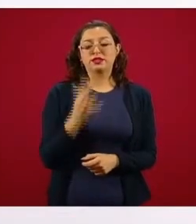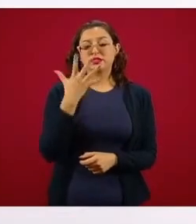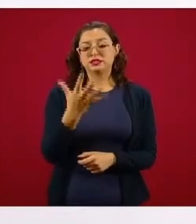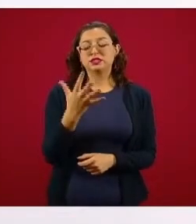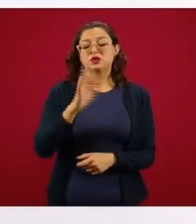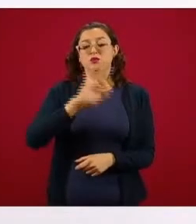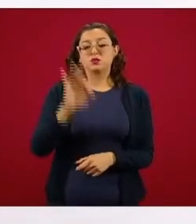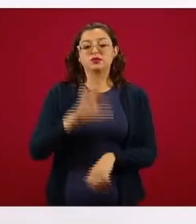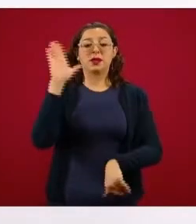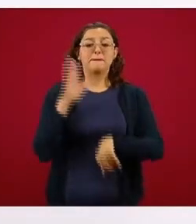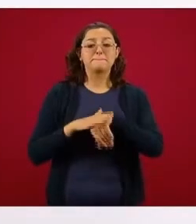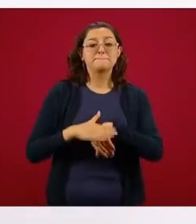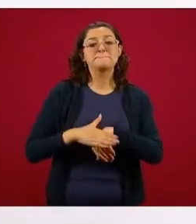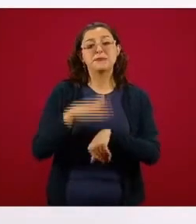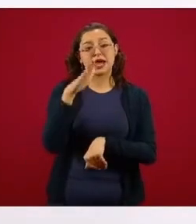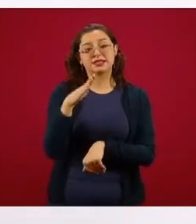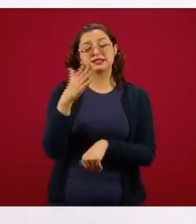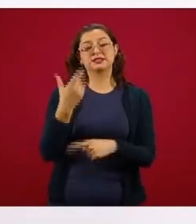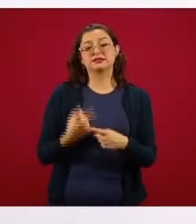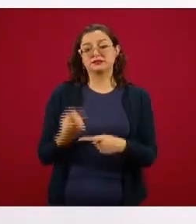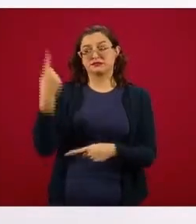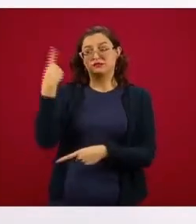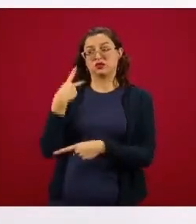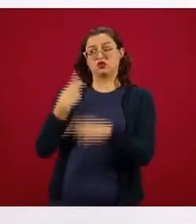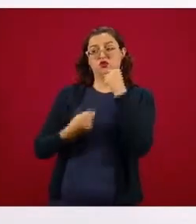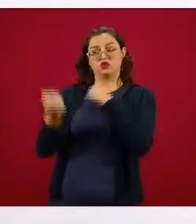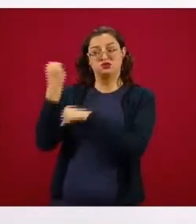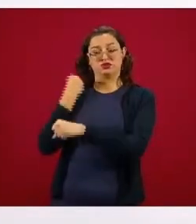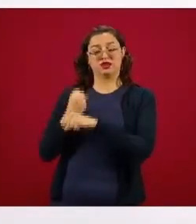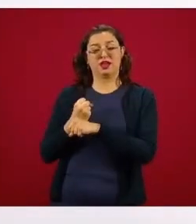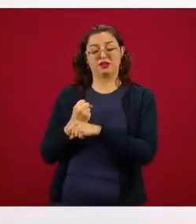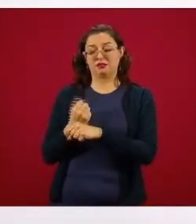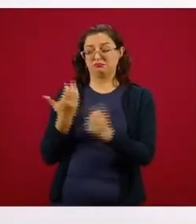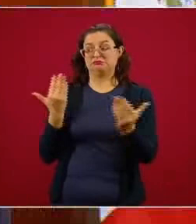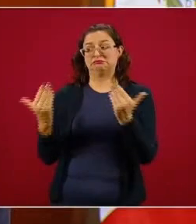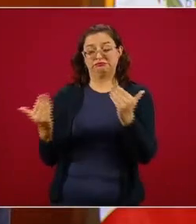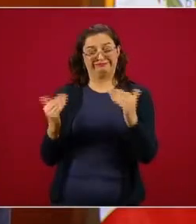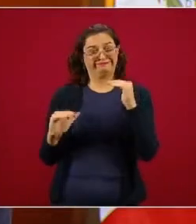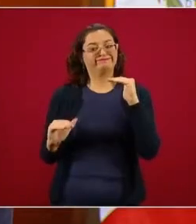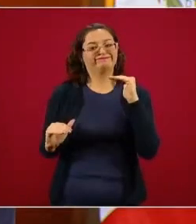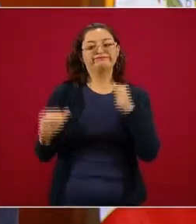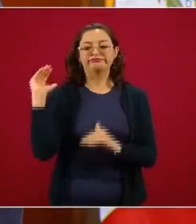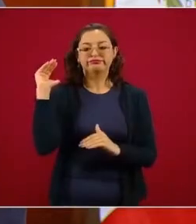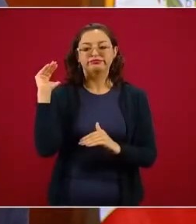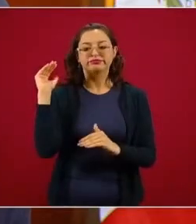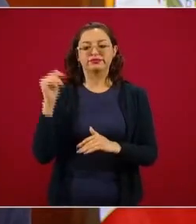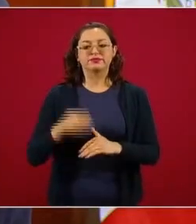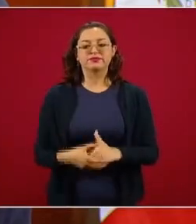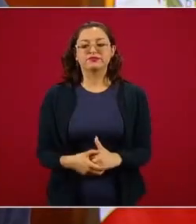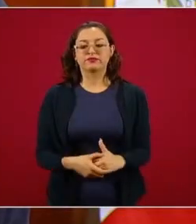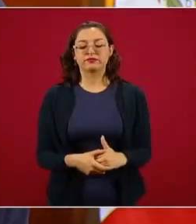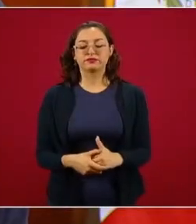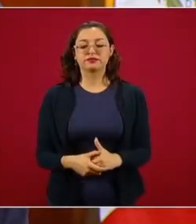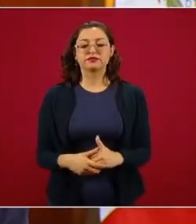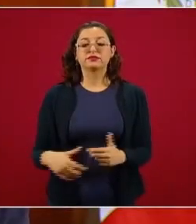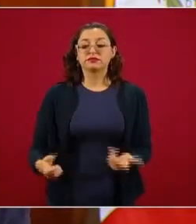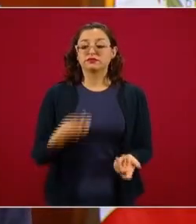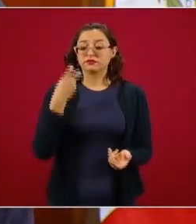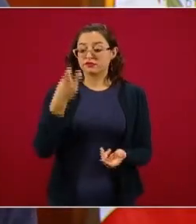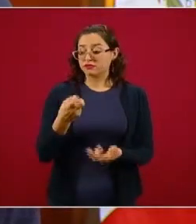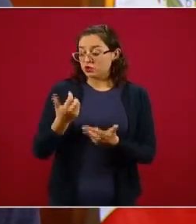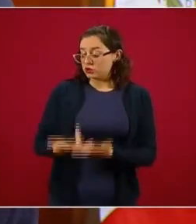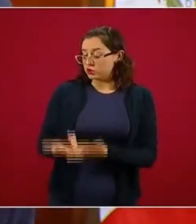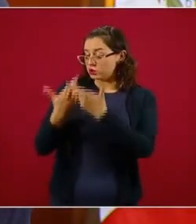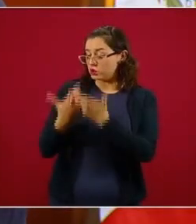2.45% más de lo que había cuando llegamos al gobierno. Esta restitución de